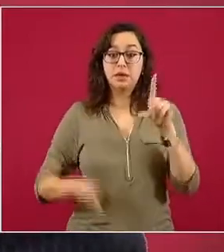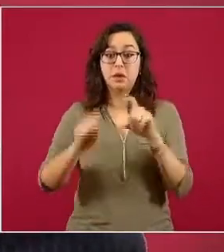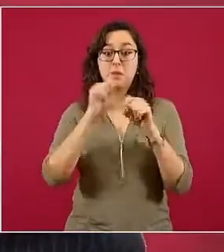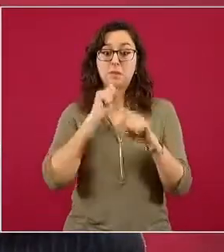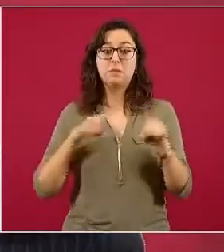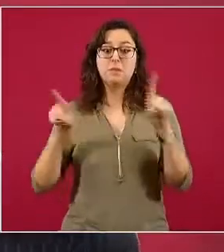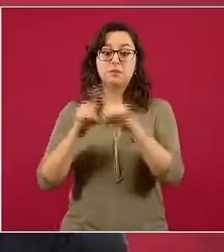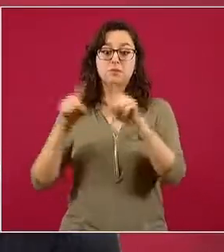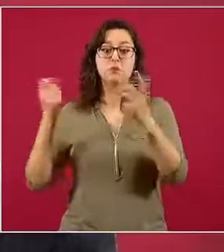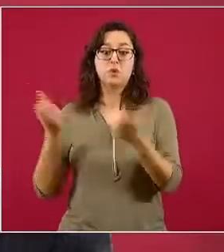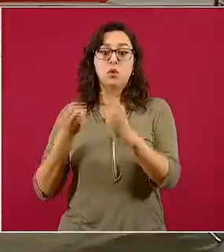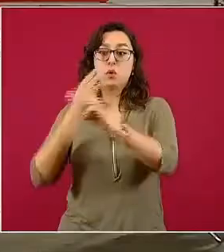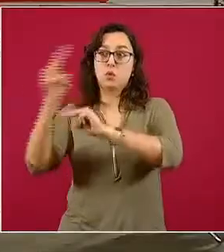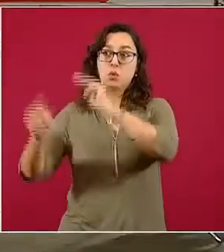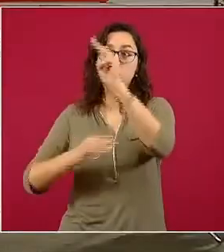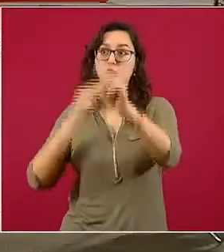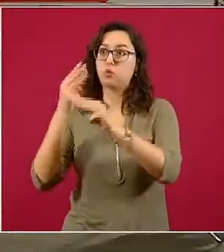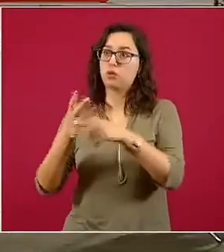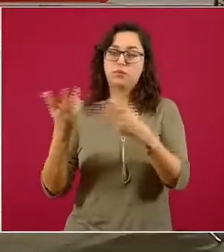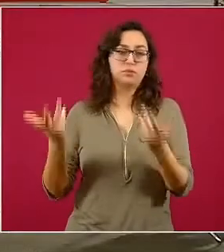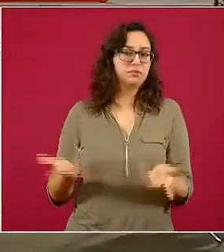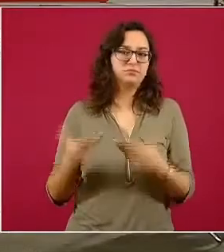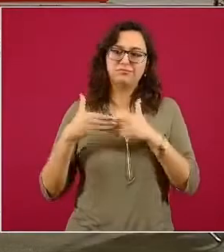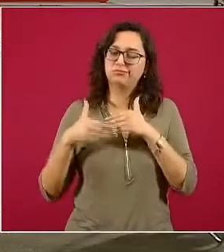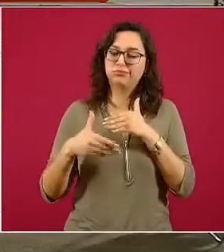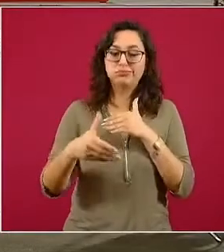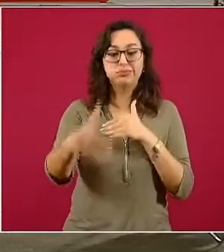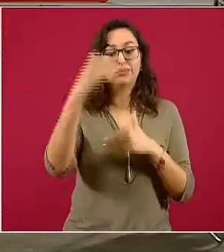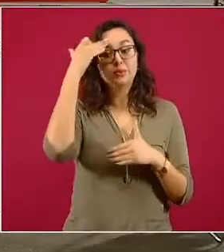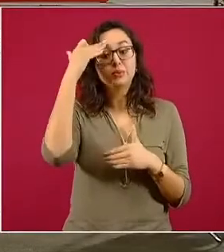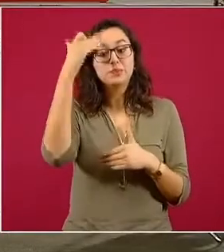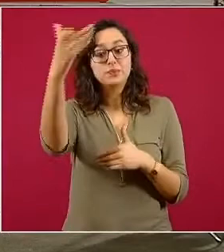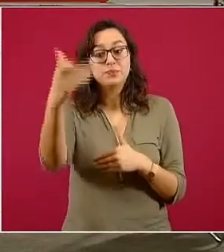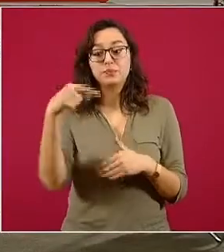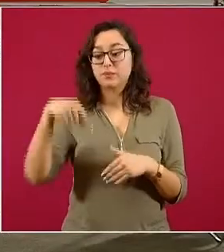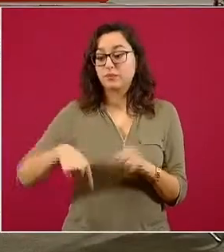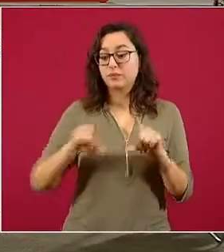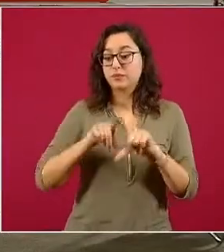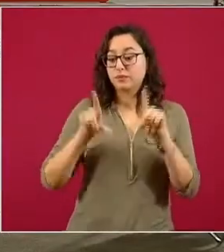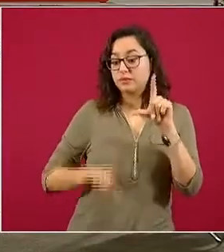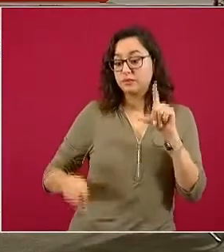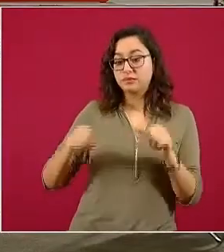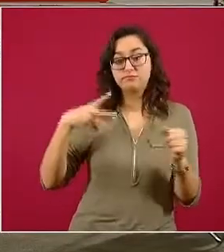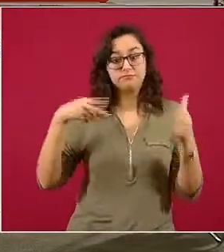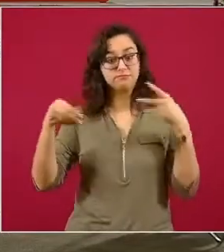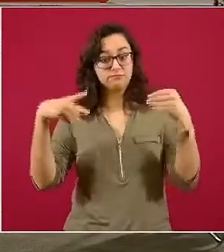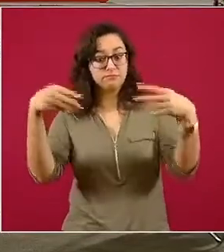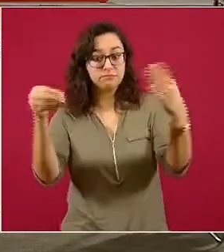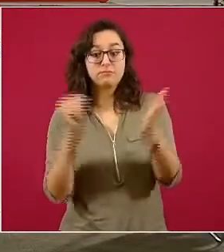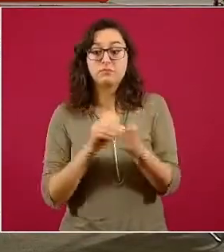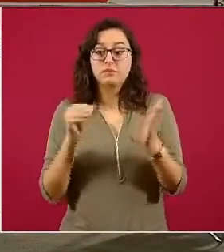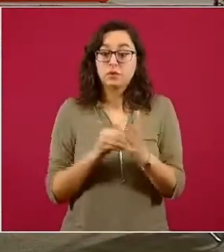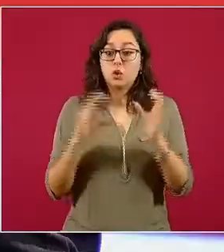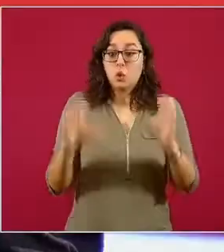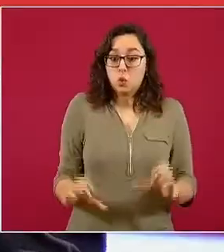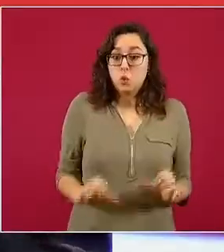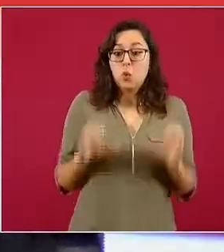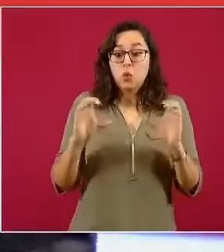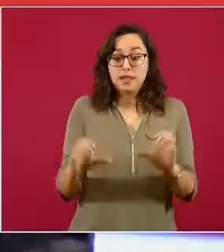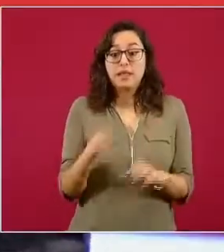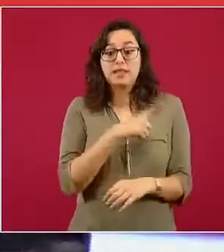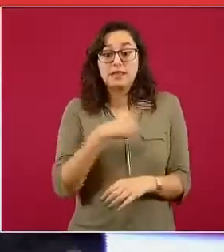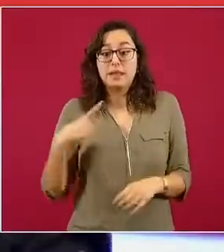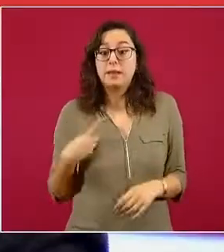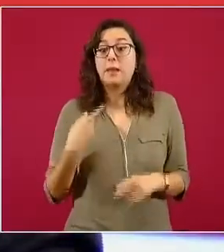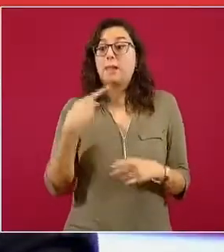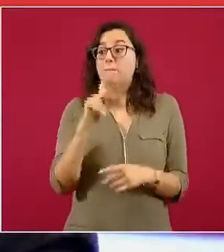varios meses. Mientras la epidemia siga activa en México, es obvio que hay que cuidarnos en México, pero mientras la epidemia siga activa en